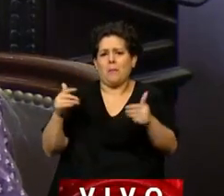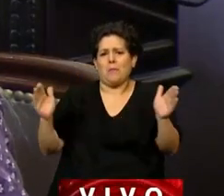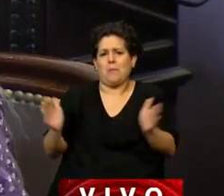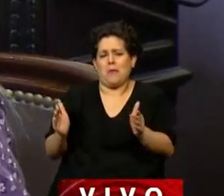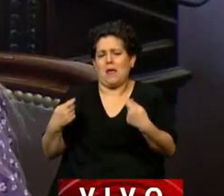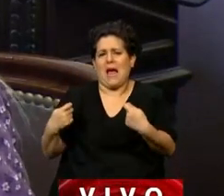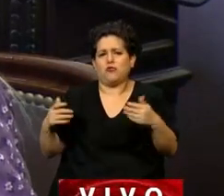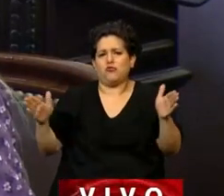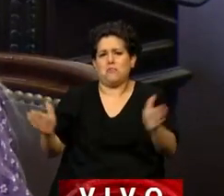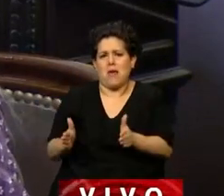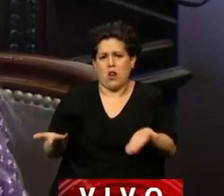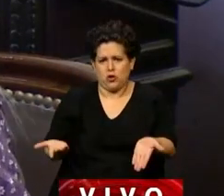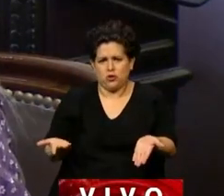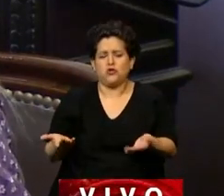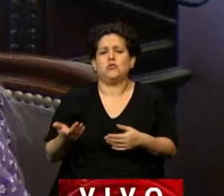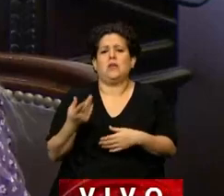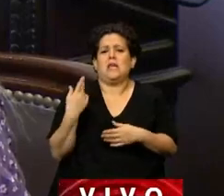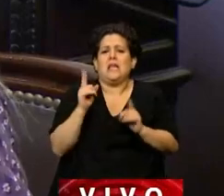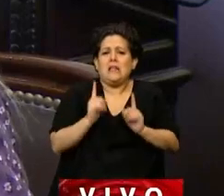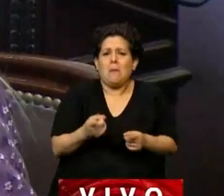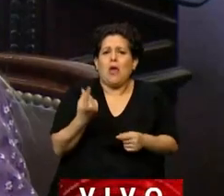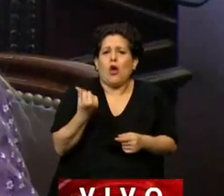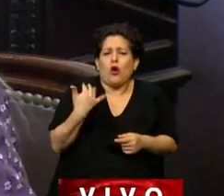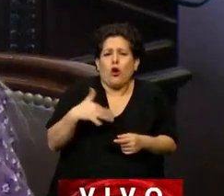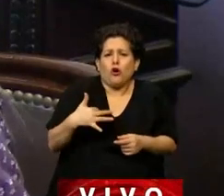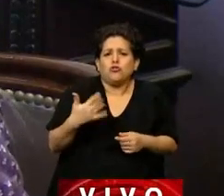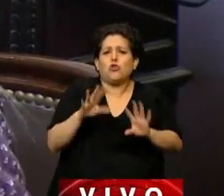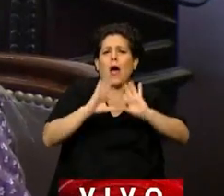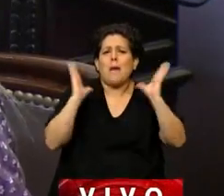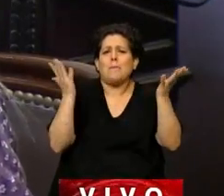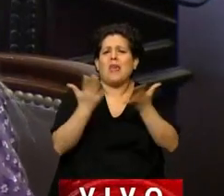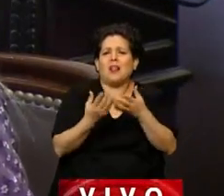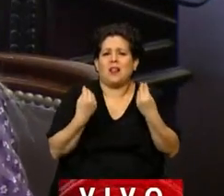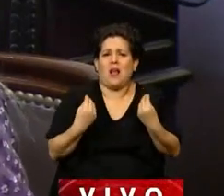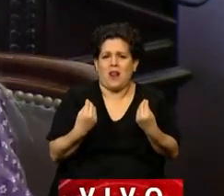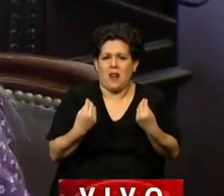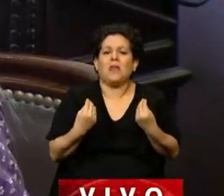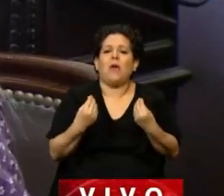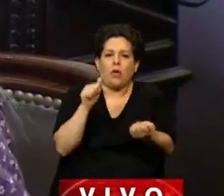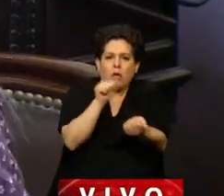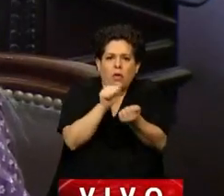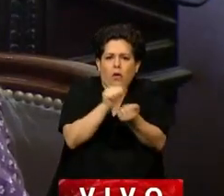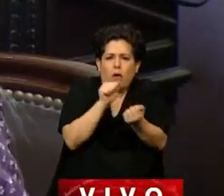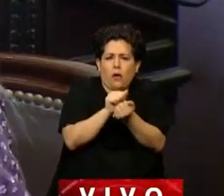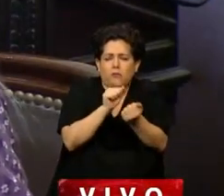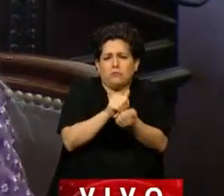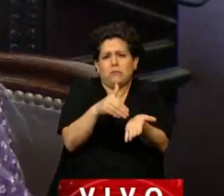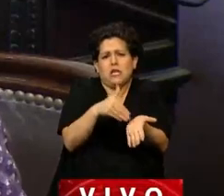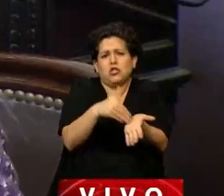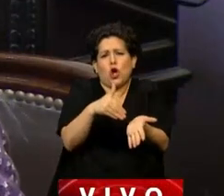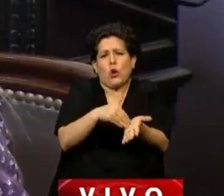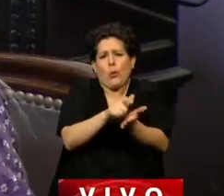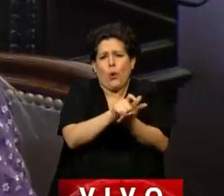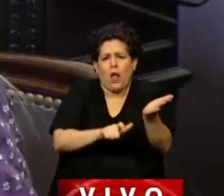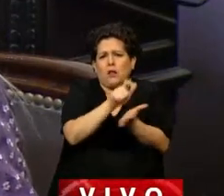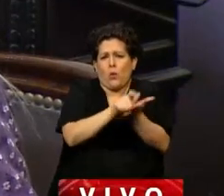que significa el ahorro de los costos ambientales que implica la impresión de millones de